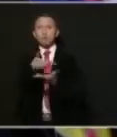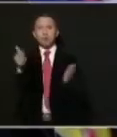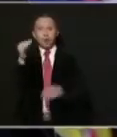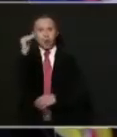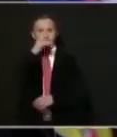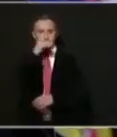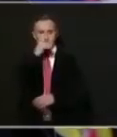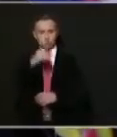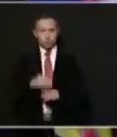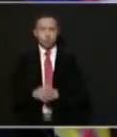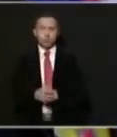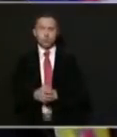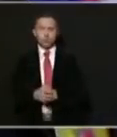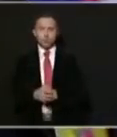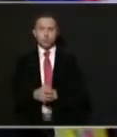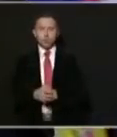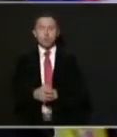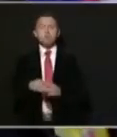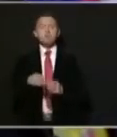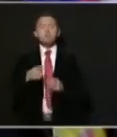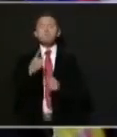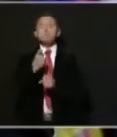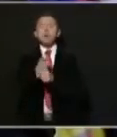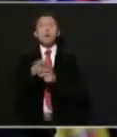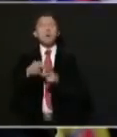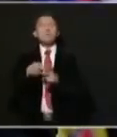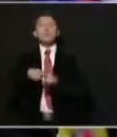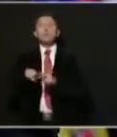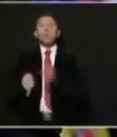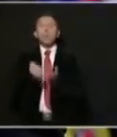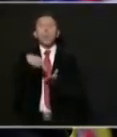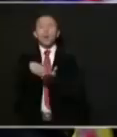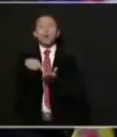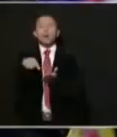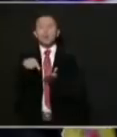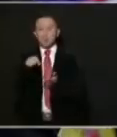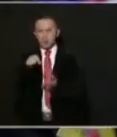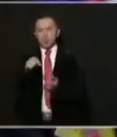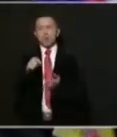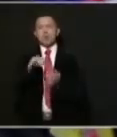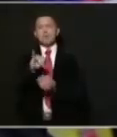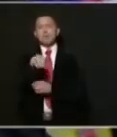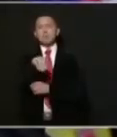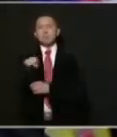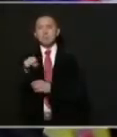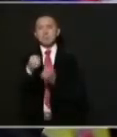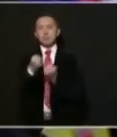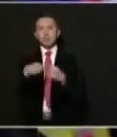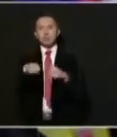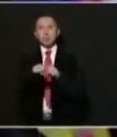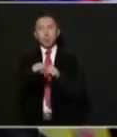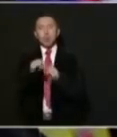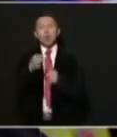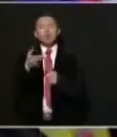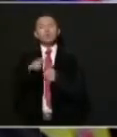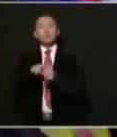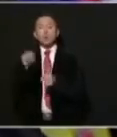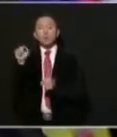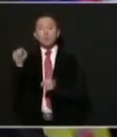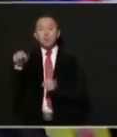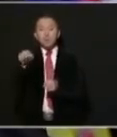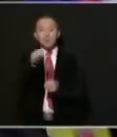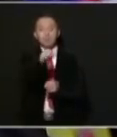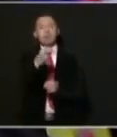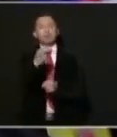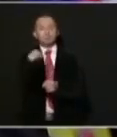Comenzaremos en las unidades médicas del Seguro Social, ubicadas en las